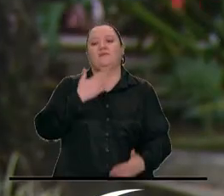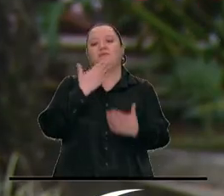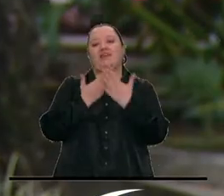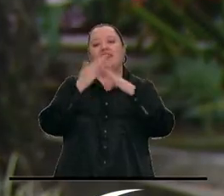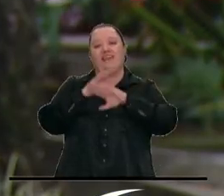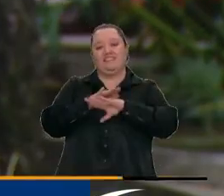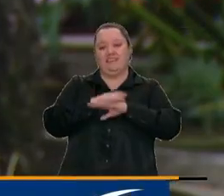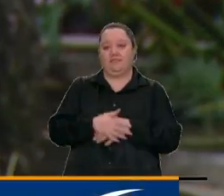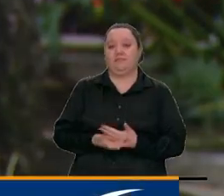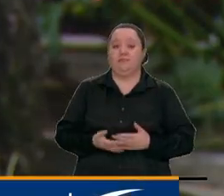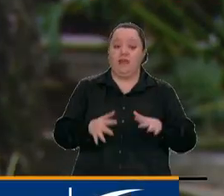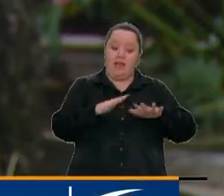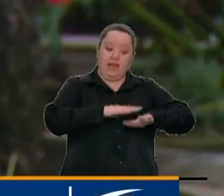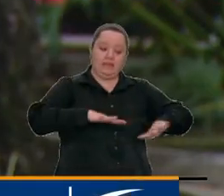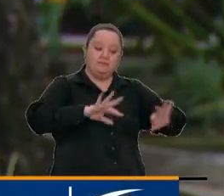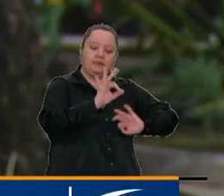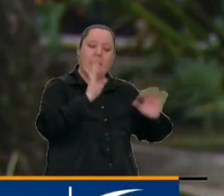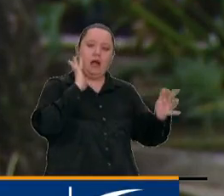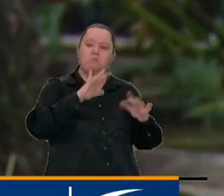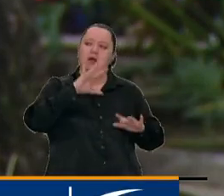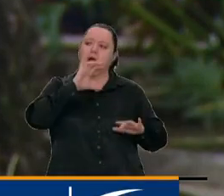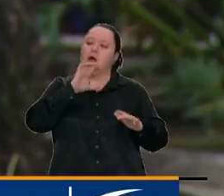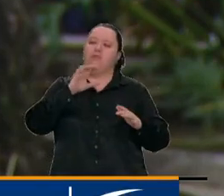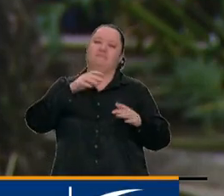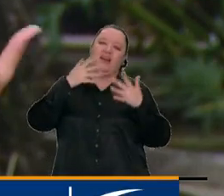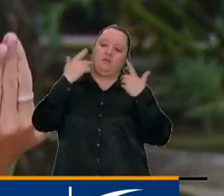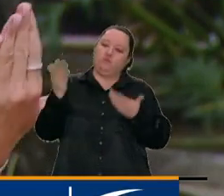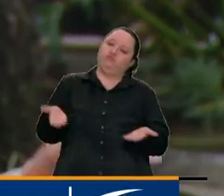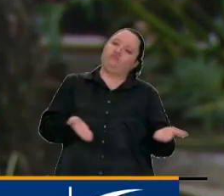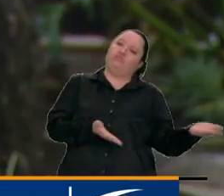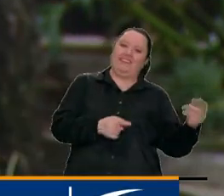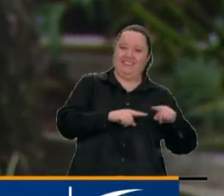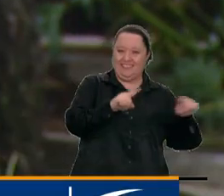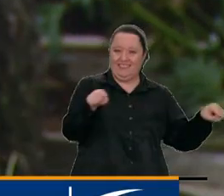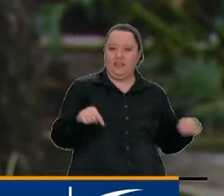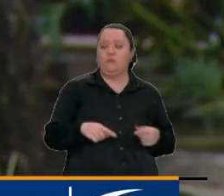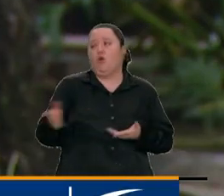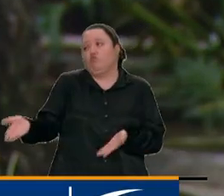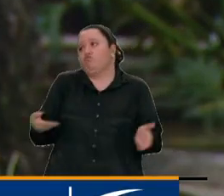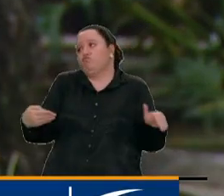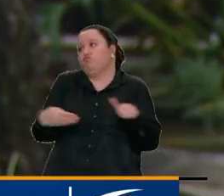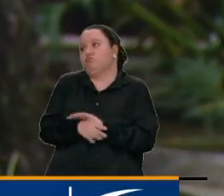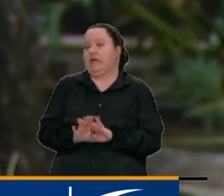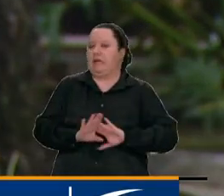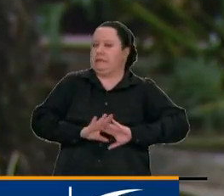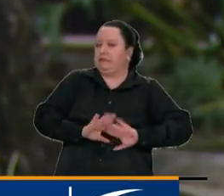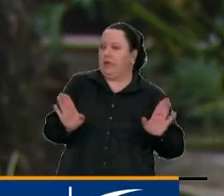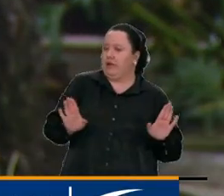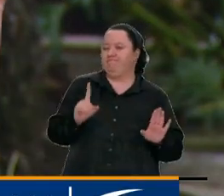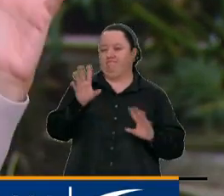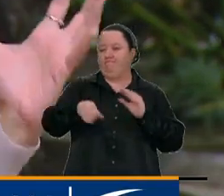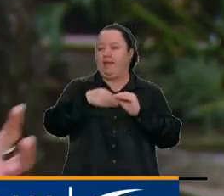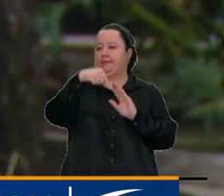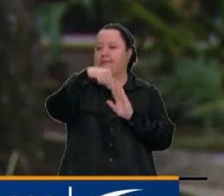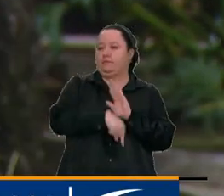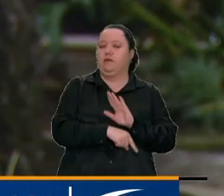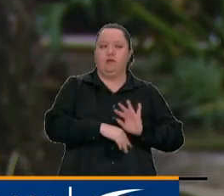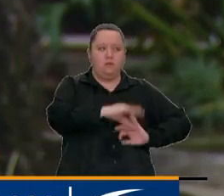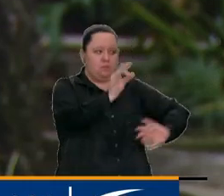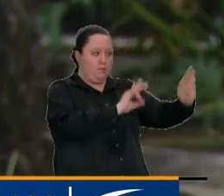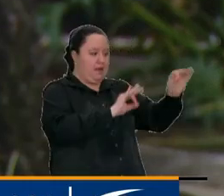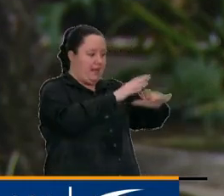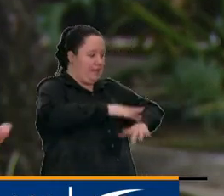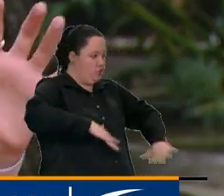buenas tardes. Gestionar espacios pet friendly va un poquitico más allá que simplemente permitir el ingreso de nuestros animales de compañía. Es adaptar